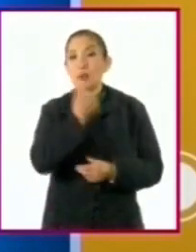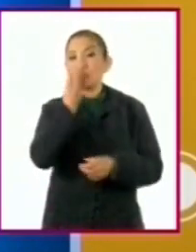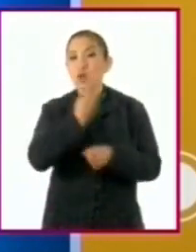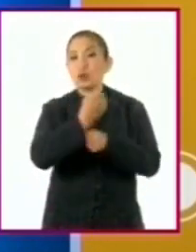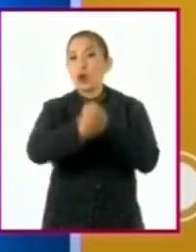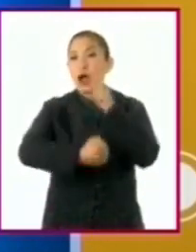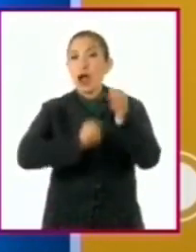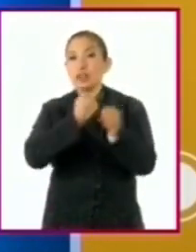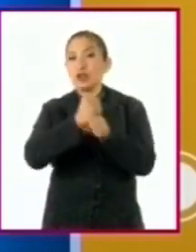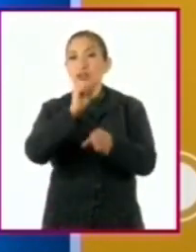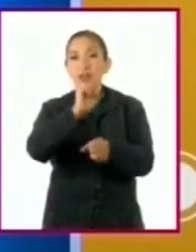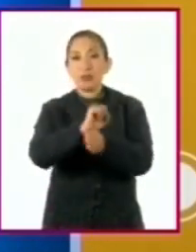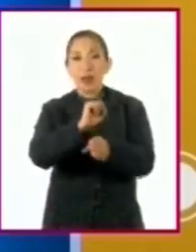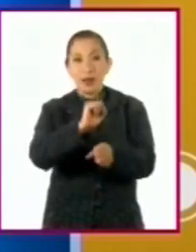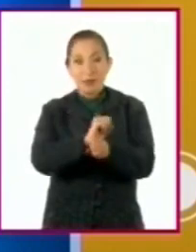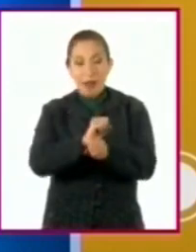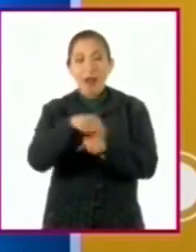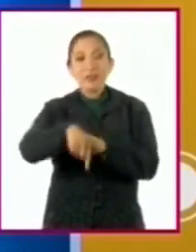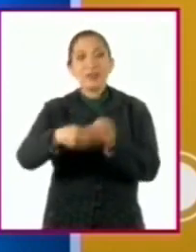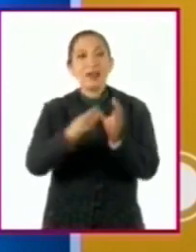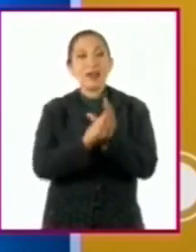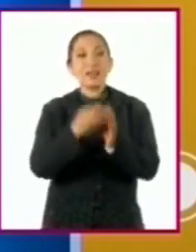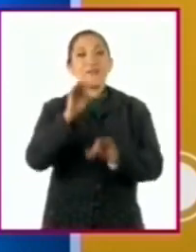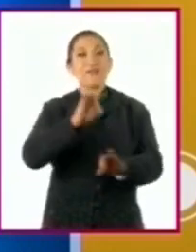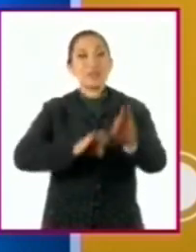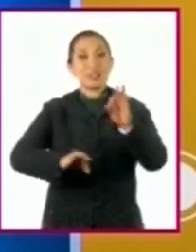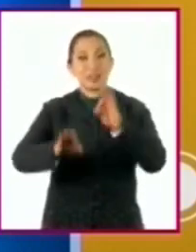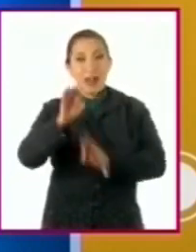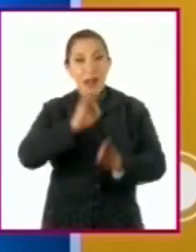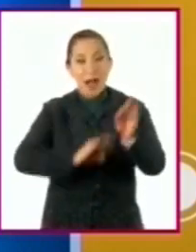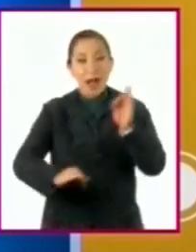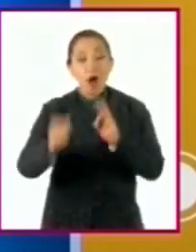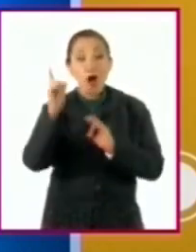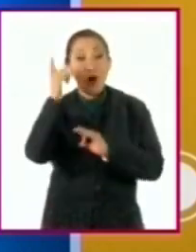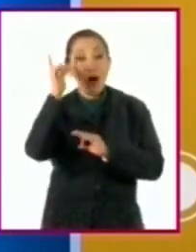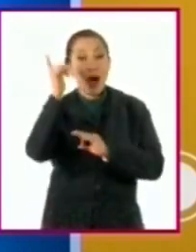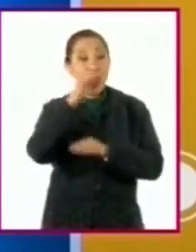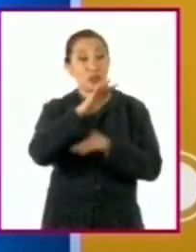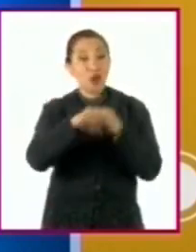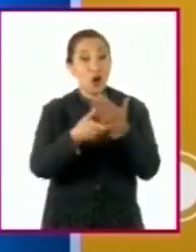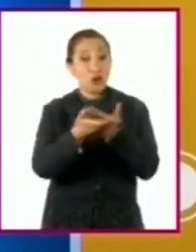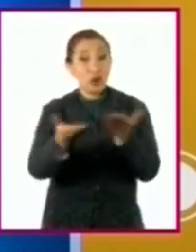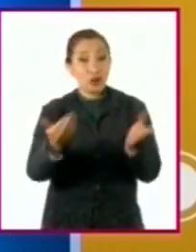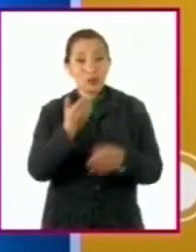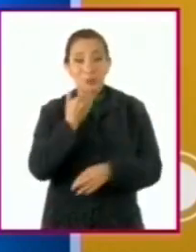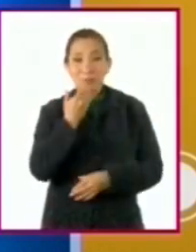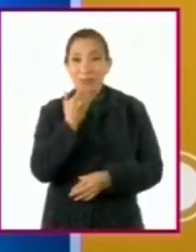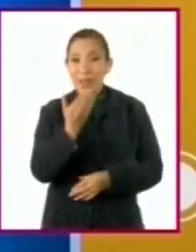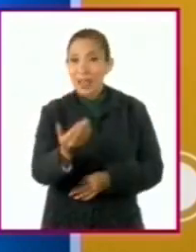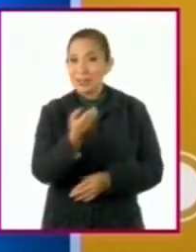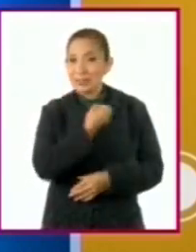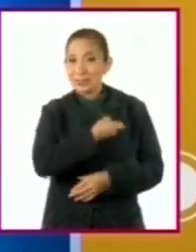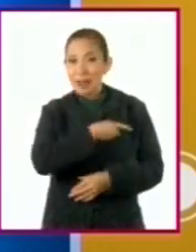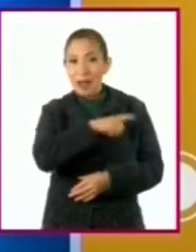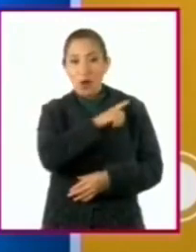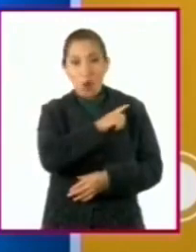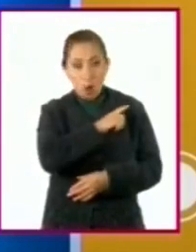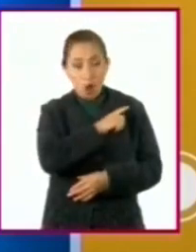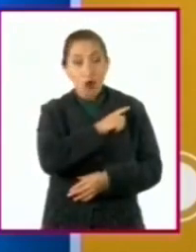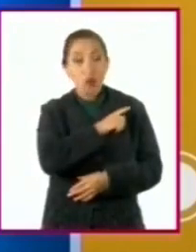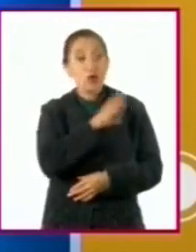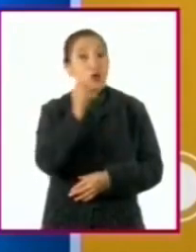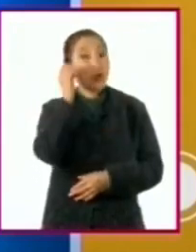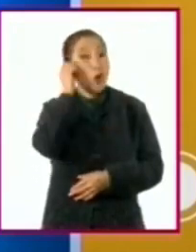segundo grado de secundaria a la clase de Física, deseando que todos ustedes se encuentren bien de salud, sin